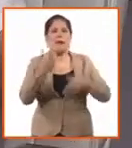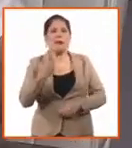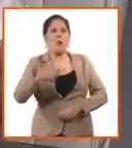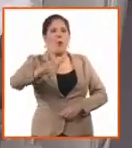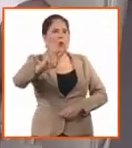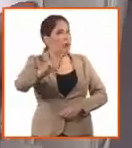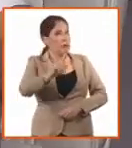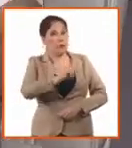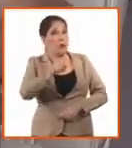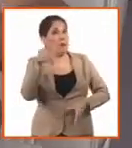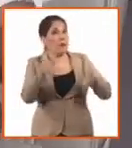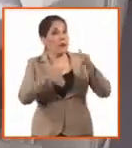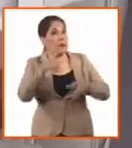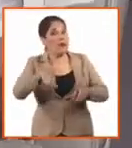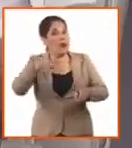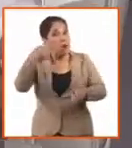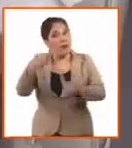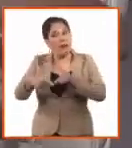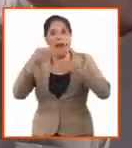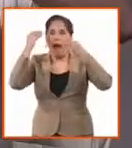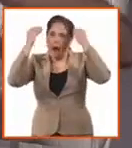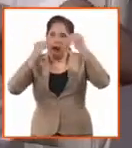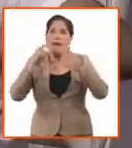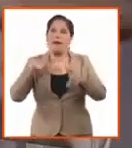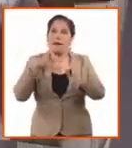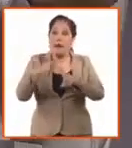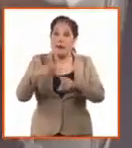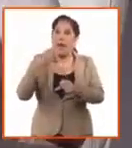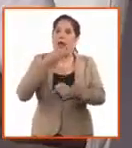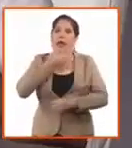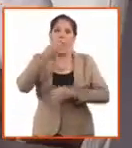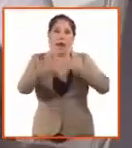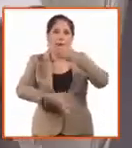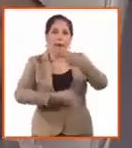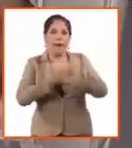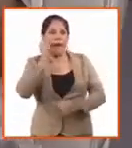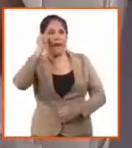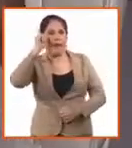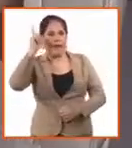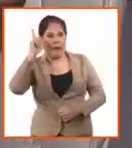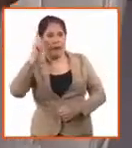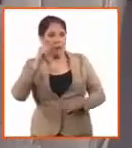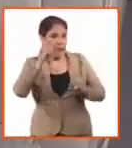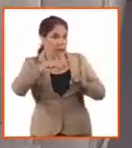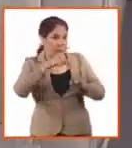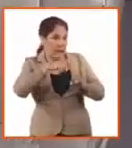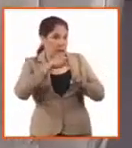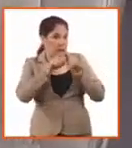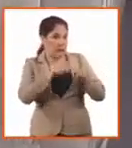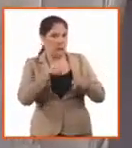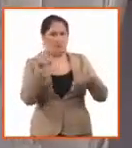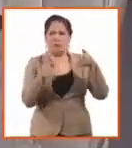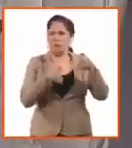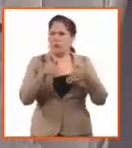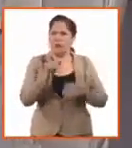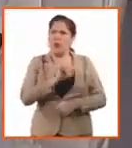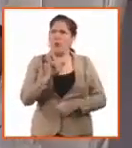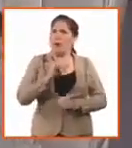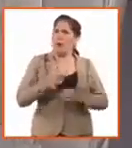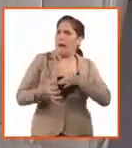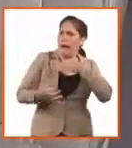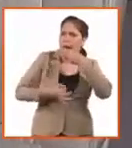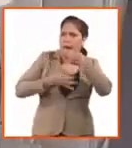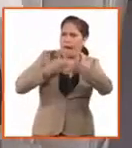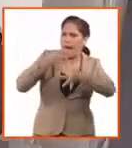el asunto de la participación en cuestiones tradicionalmente lo que se entiende como sindicales sino la utilidad de la participación también para la